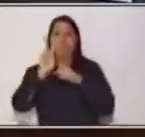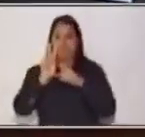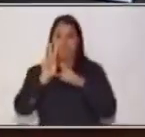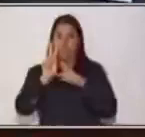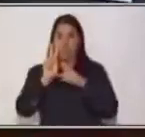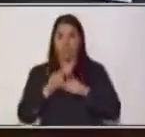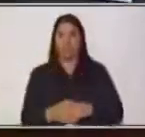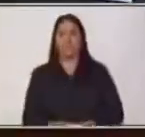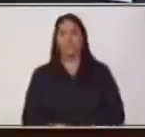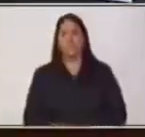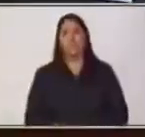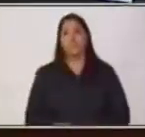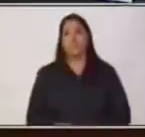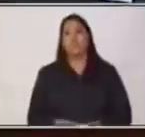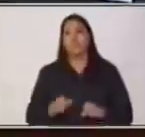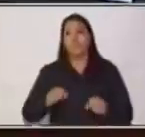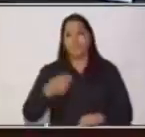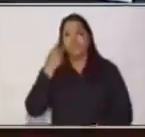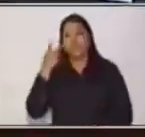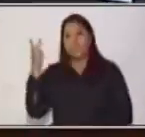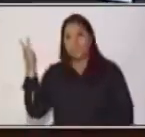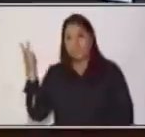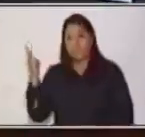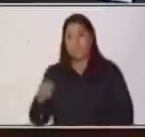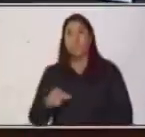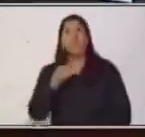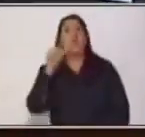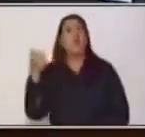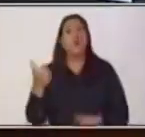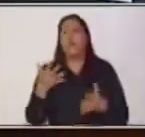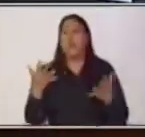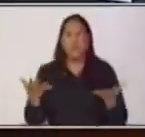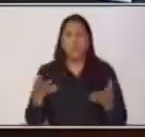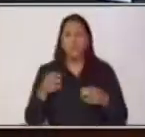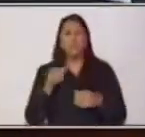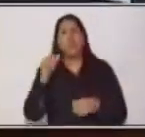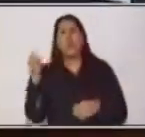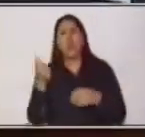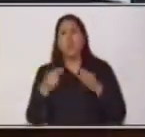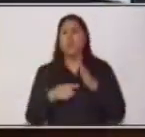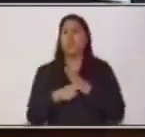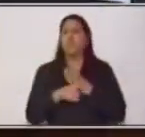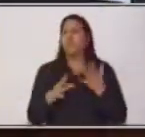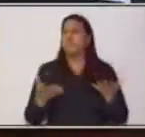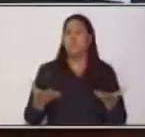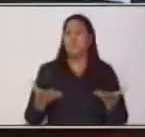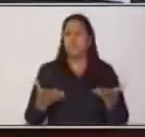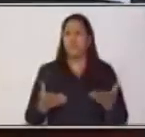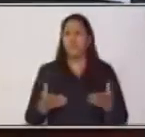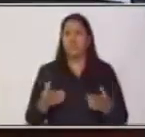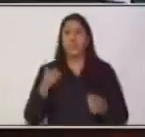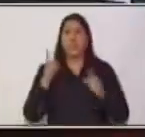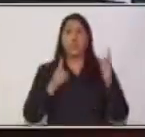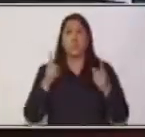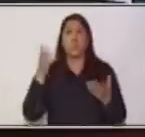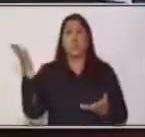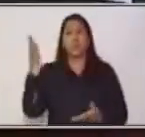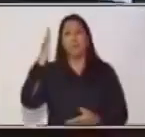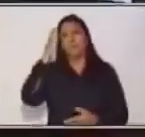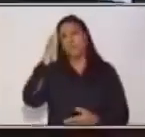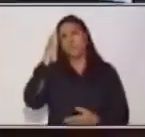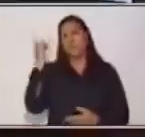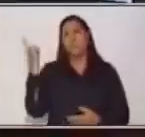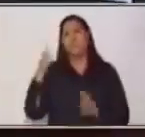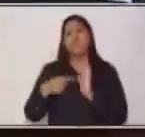Bien, veamos ahora otra situación. Veamos la situación que se